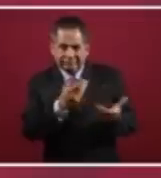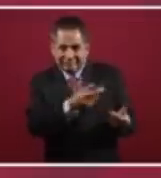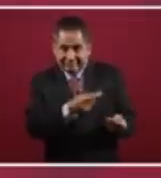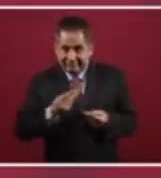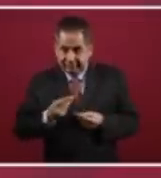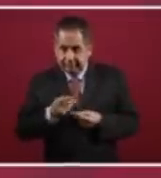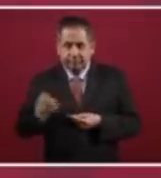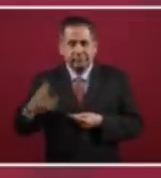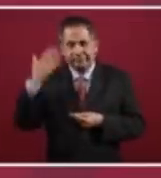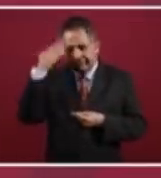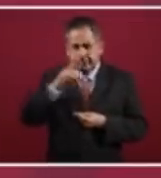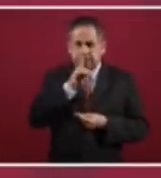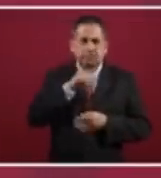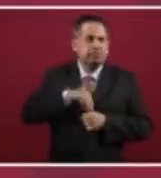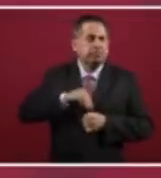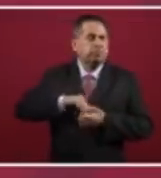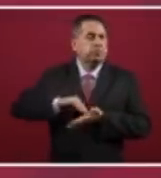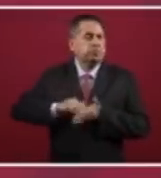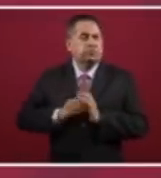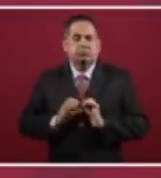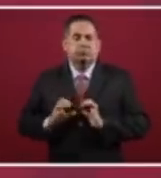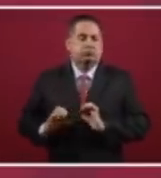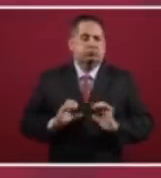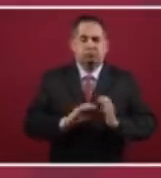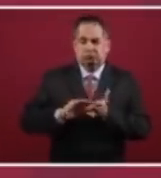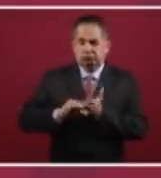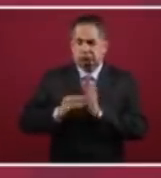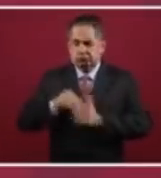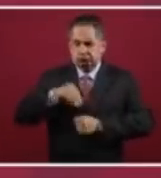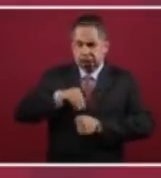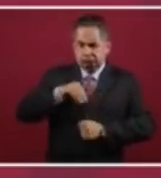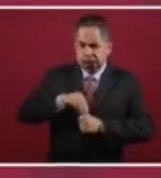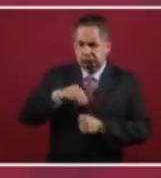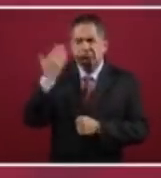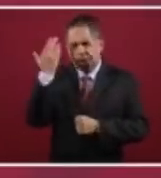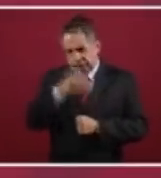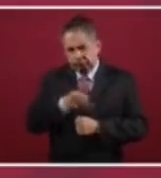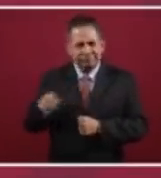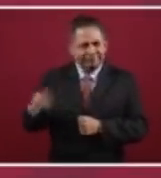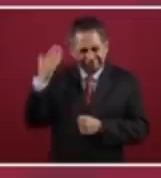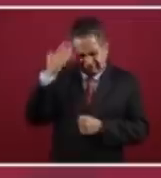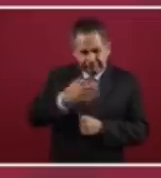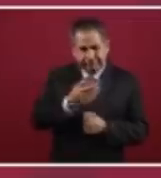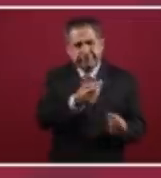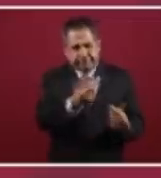con el sigilo, el cuidado que se requiere.